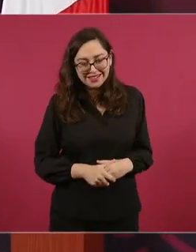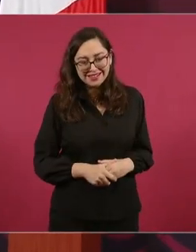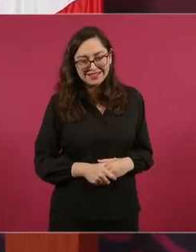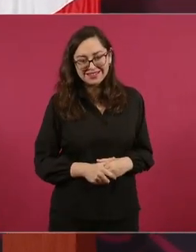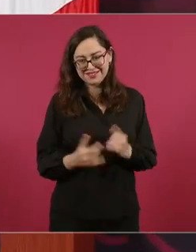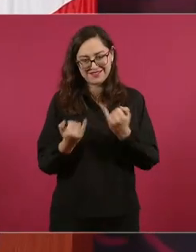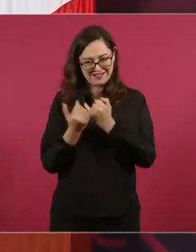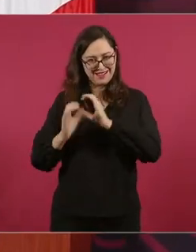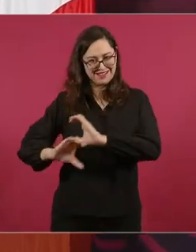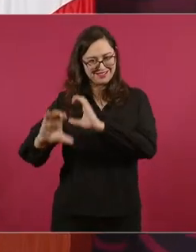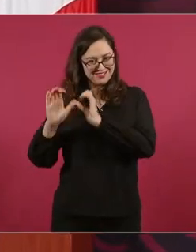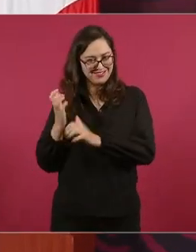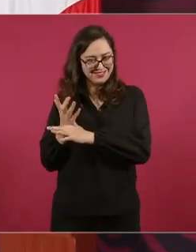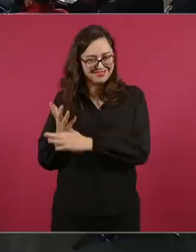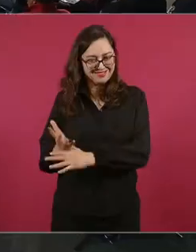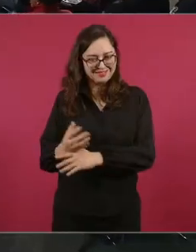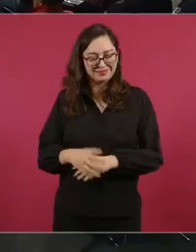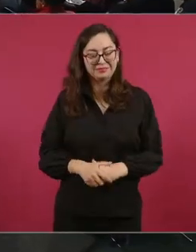Presidente. O sea,